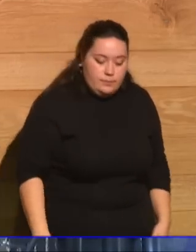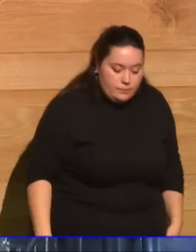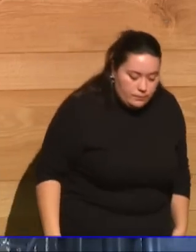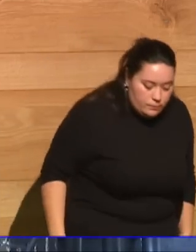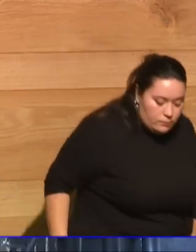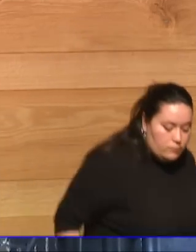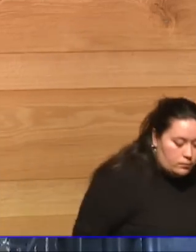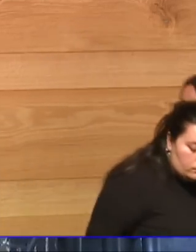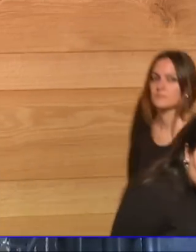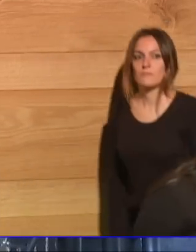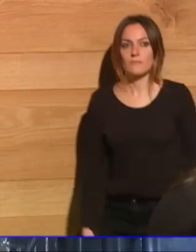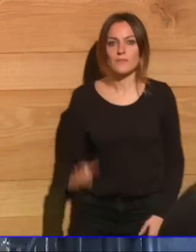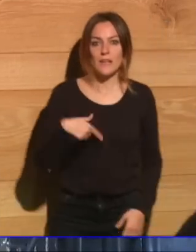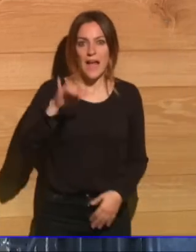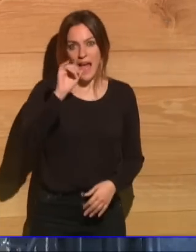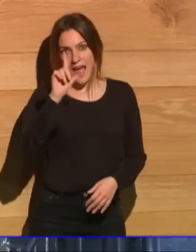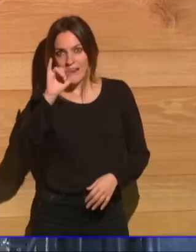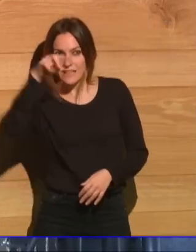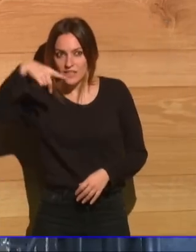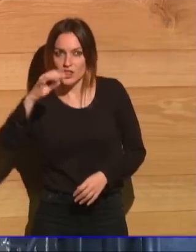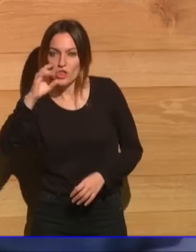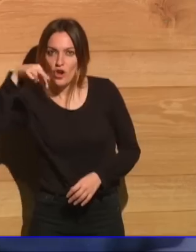Islington. Islington. No, digo Luftwaffe.